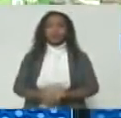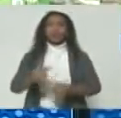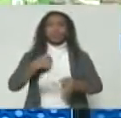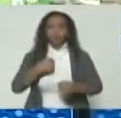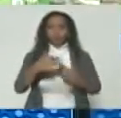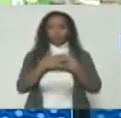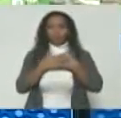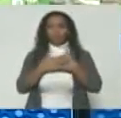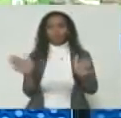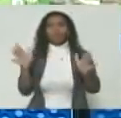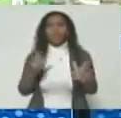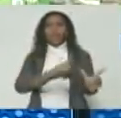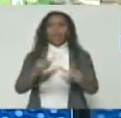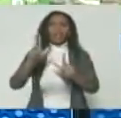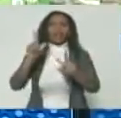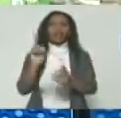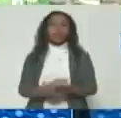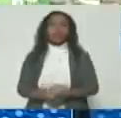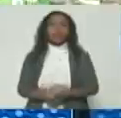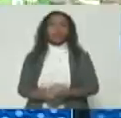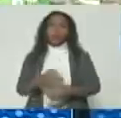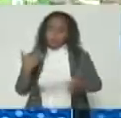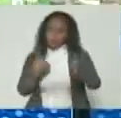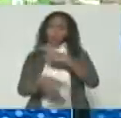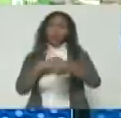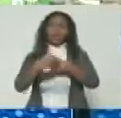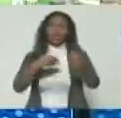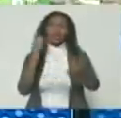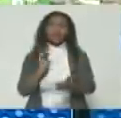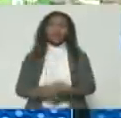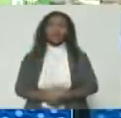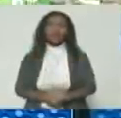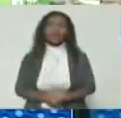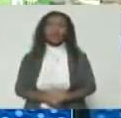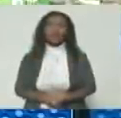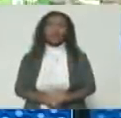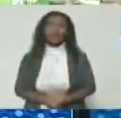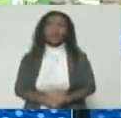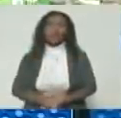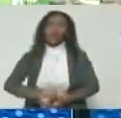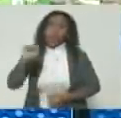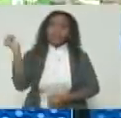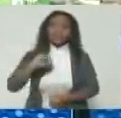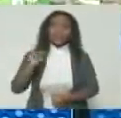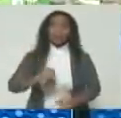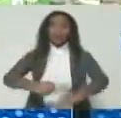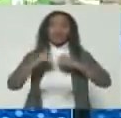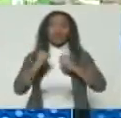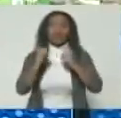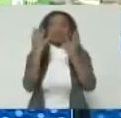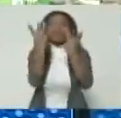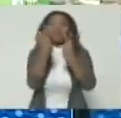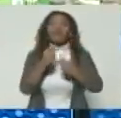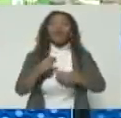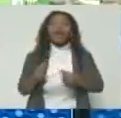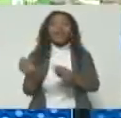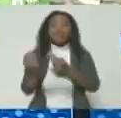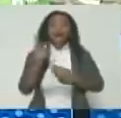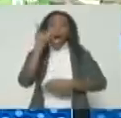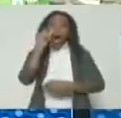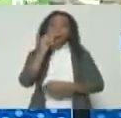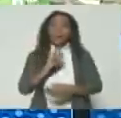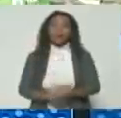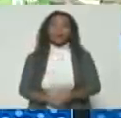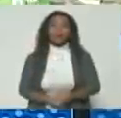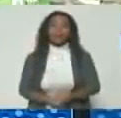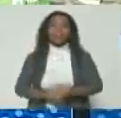abierto, listo, vamos a hacerlo. Lo que sí es muy contundente la cifra que da el ministro Castro Soteldo